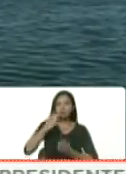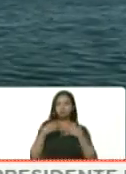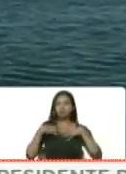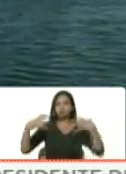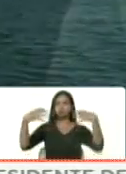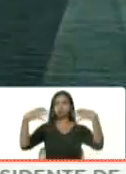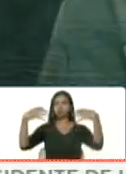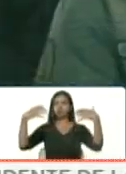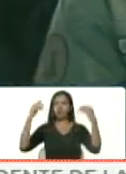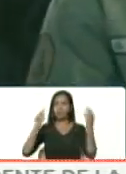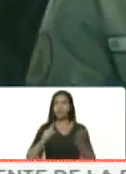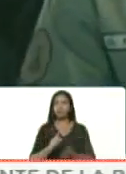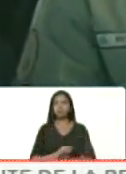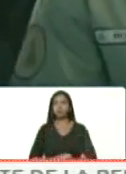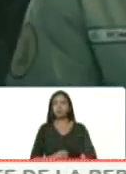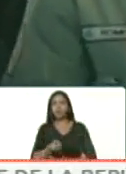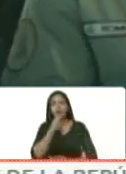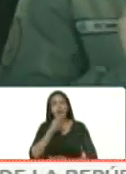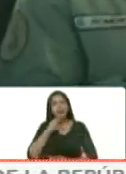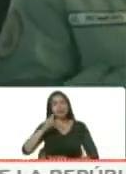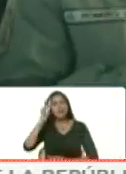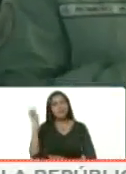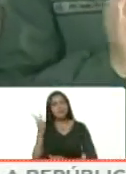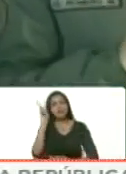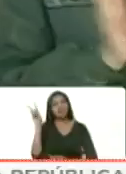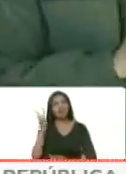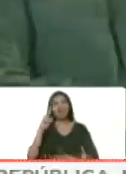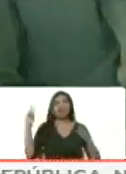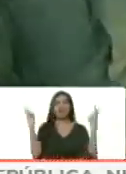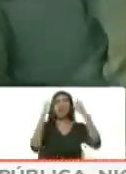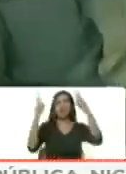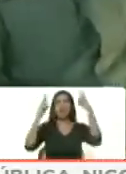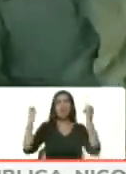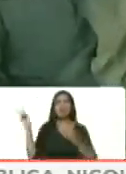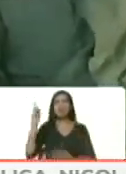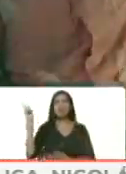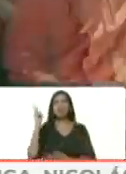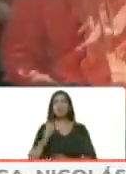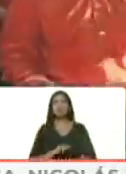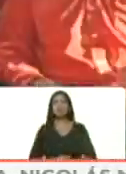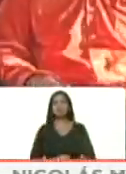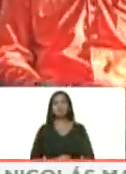grandeza. ¡Qué bella es Venezuela! ¡Que viva Venezuela!